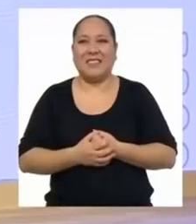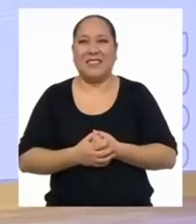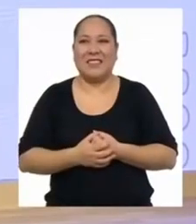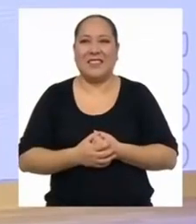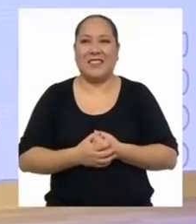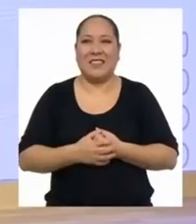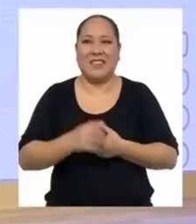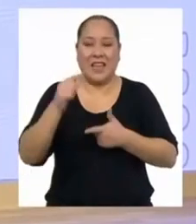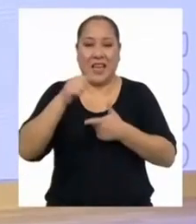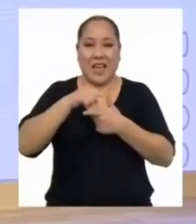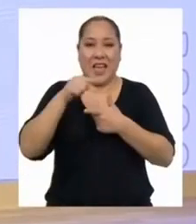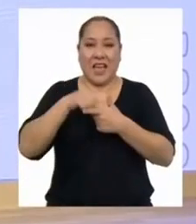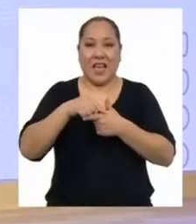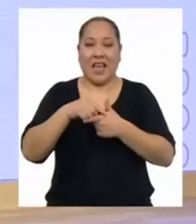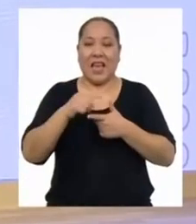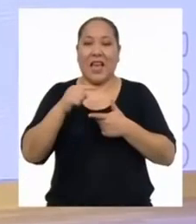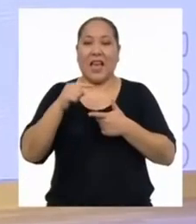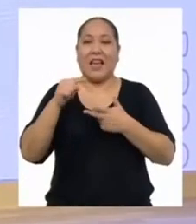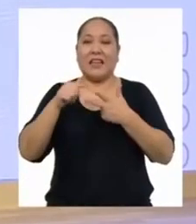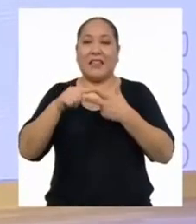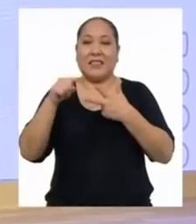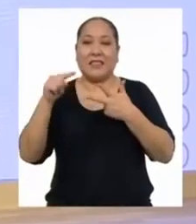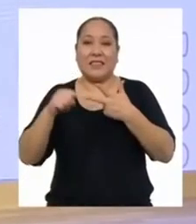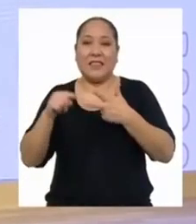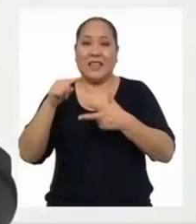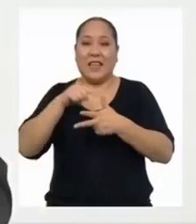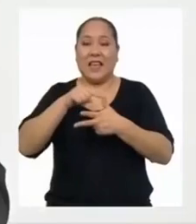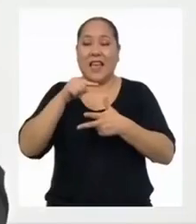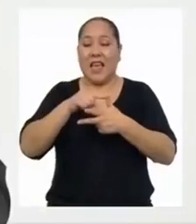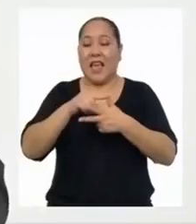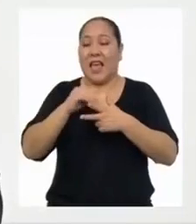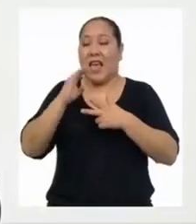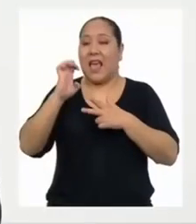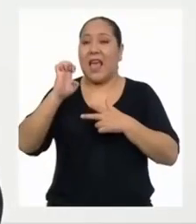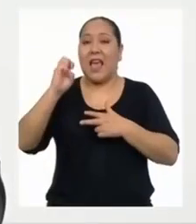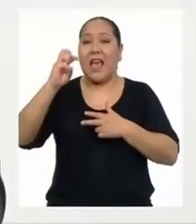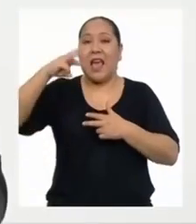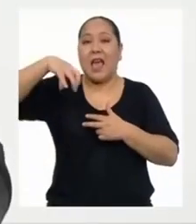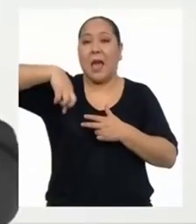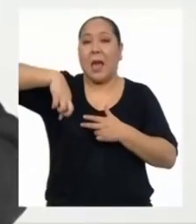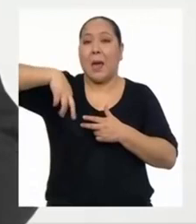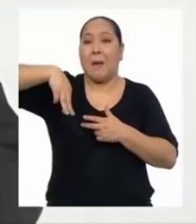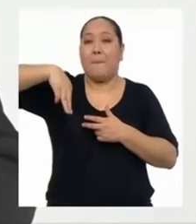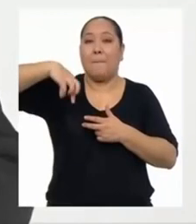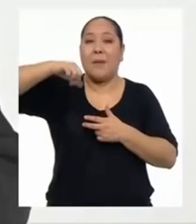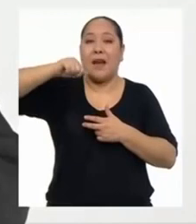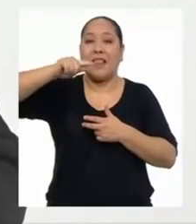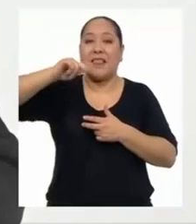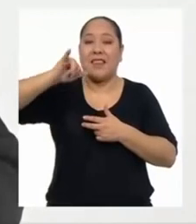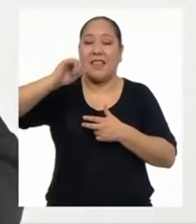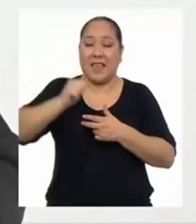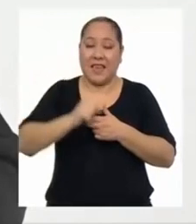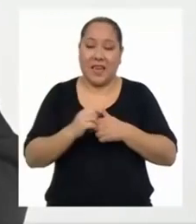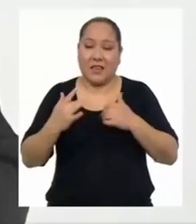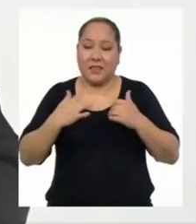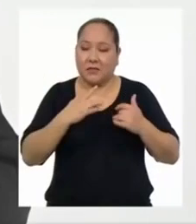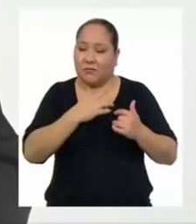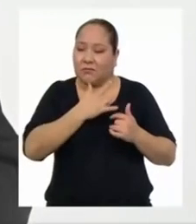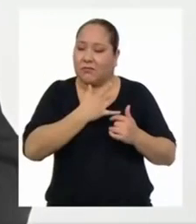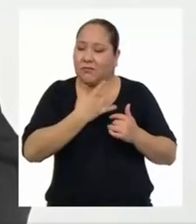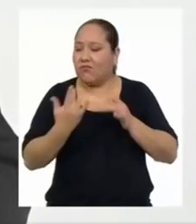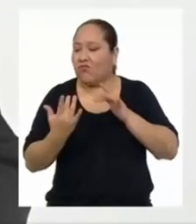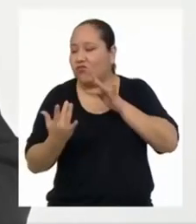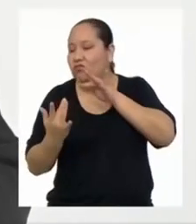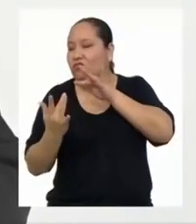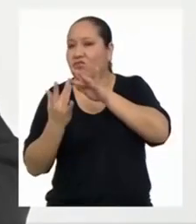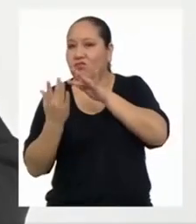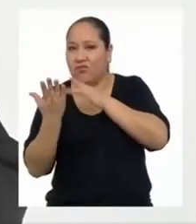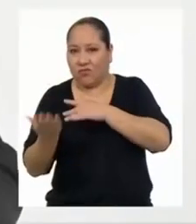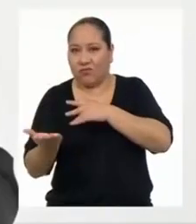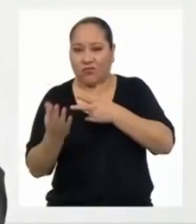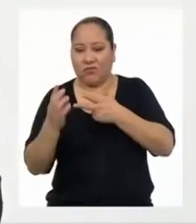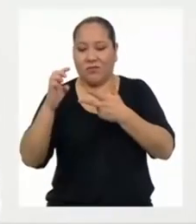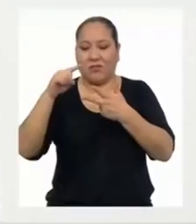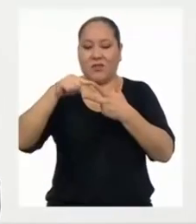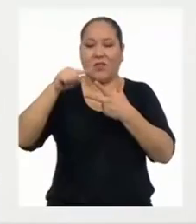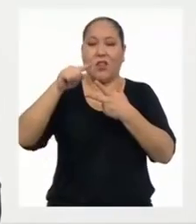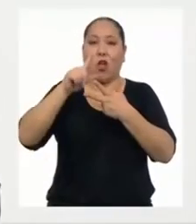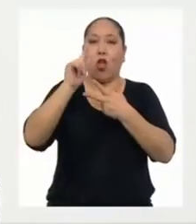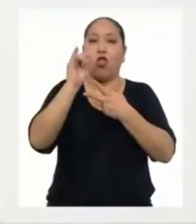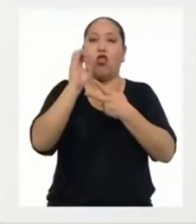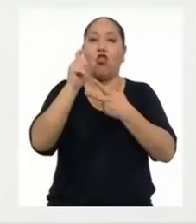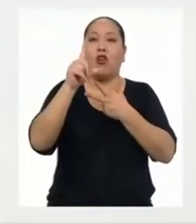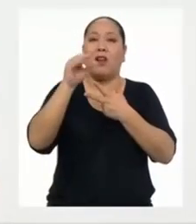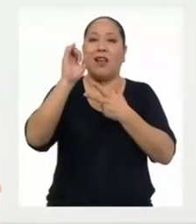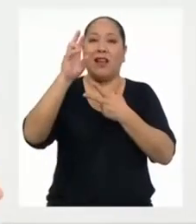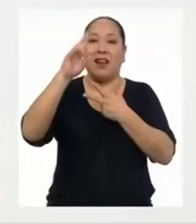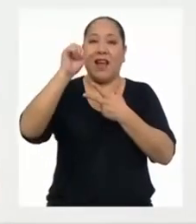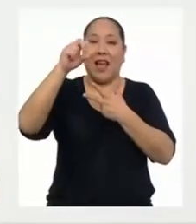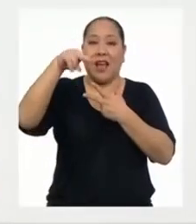la empatía, la tolerancia y la resiliencia. Muy bien, Yanira. Hola, chicas y chicos.